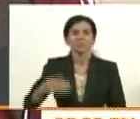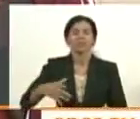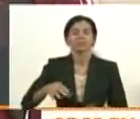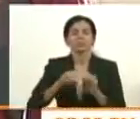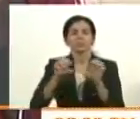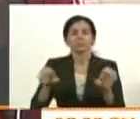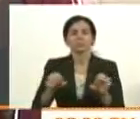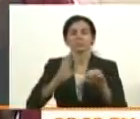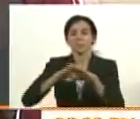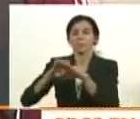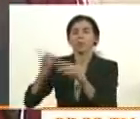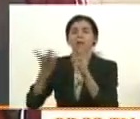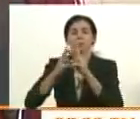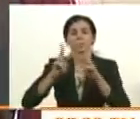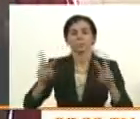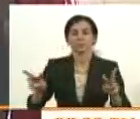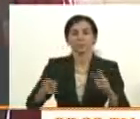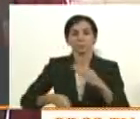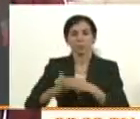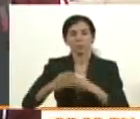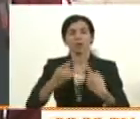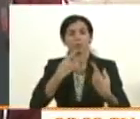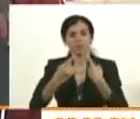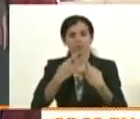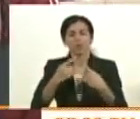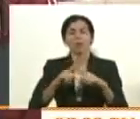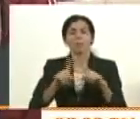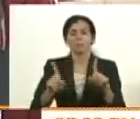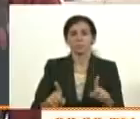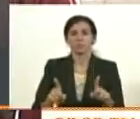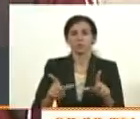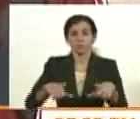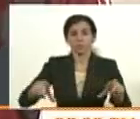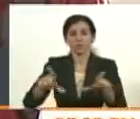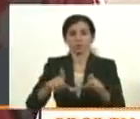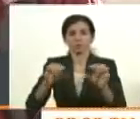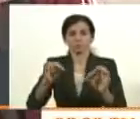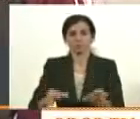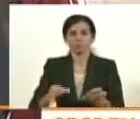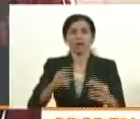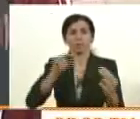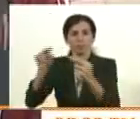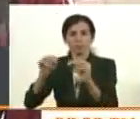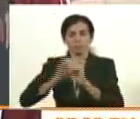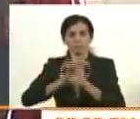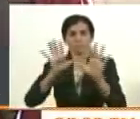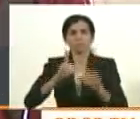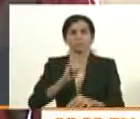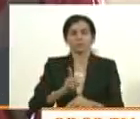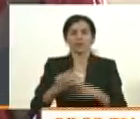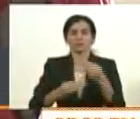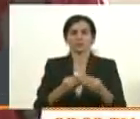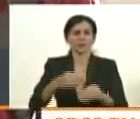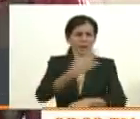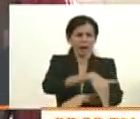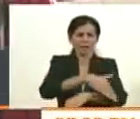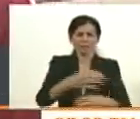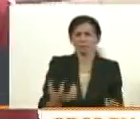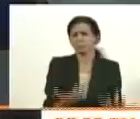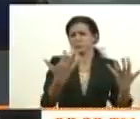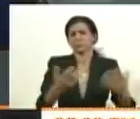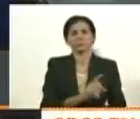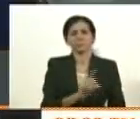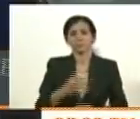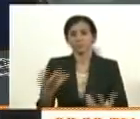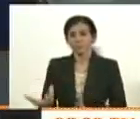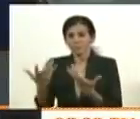Entonces, el llamado es a la paz, a que vayamos, dialoguemos, pero en los espacios donde se tienen que hacer, que se hagan las críticas, pero como se tienen que hacer, no quemando las calles, no quemando un